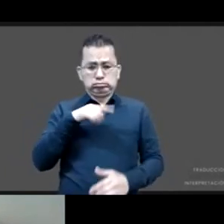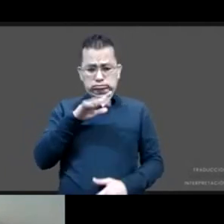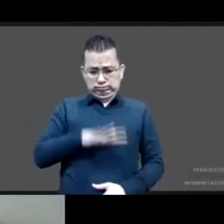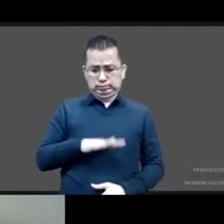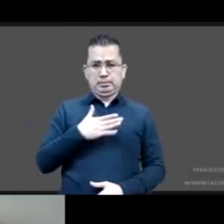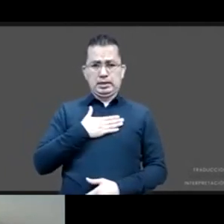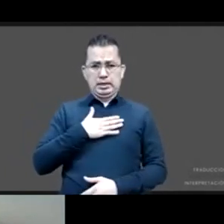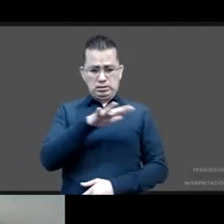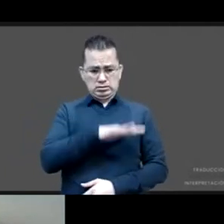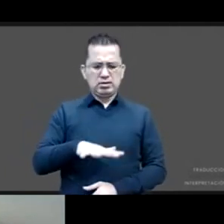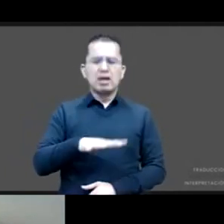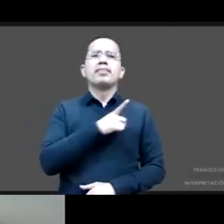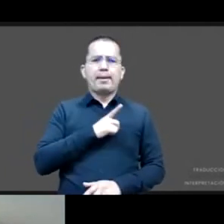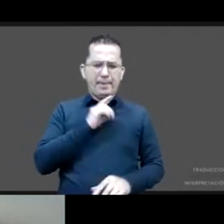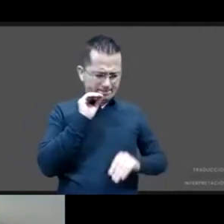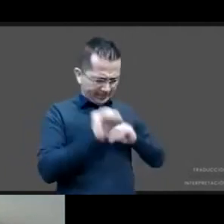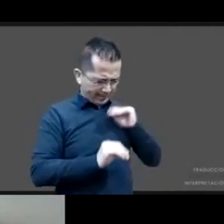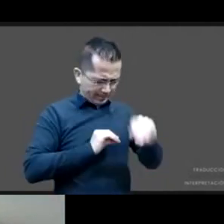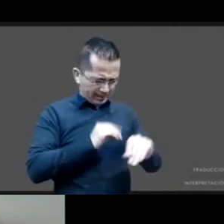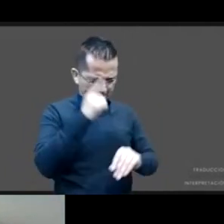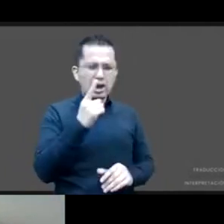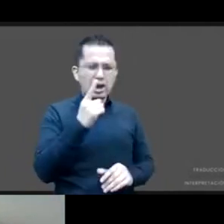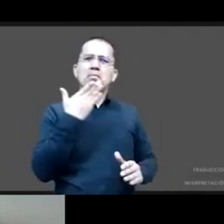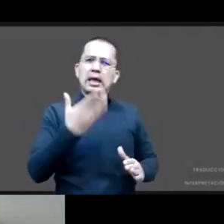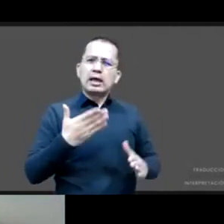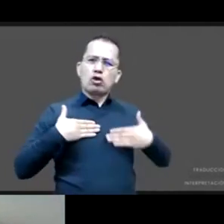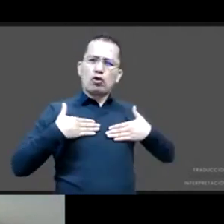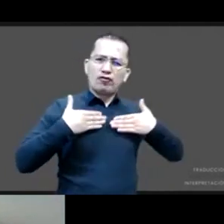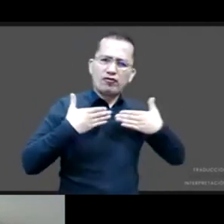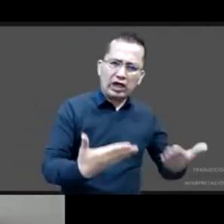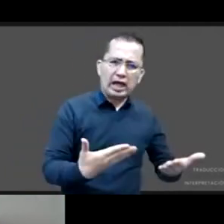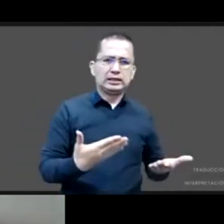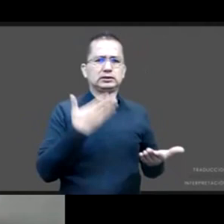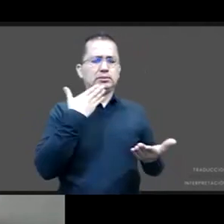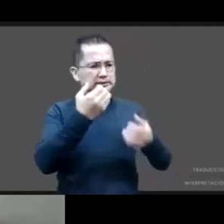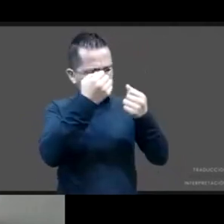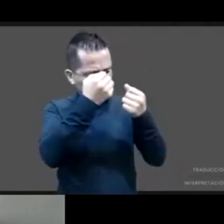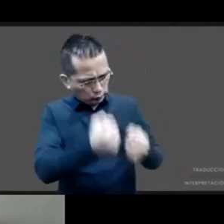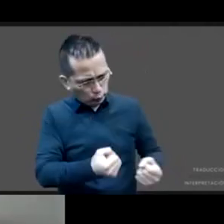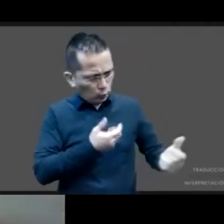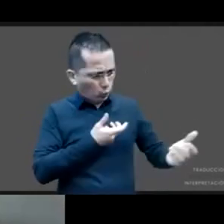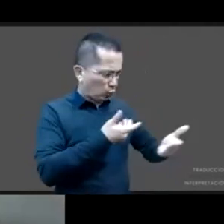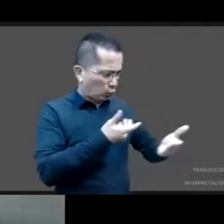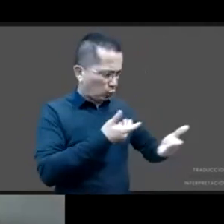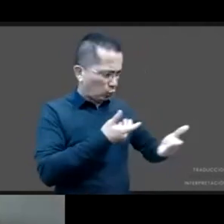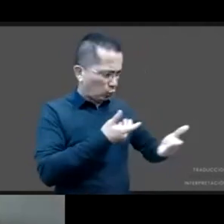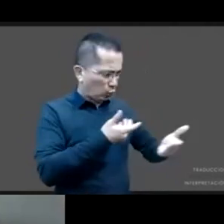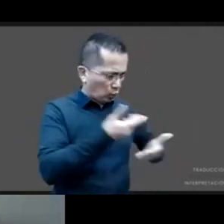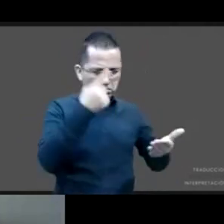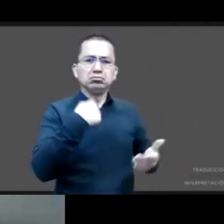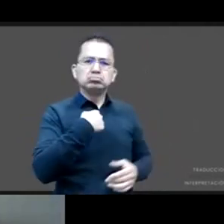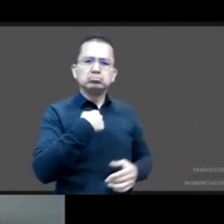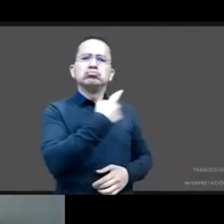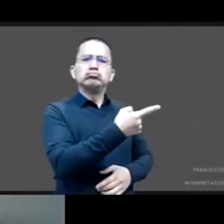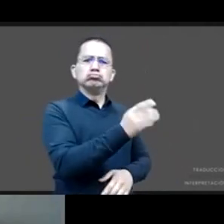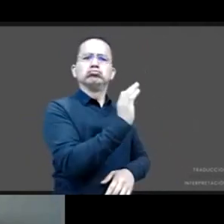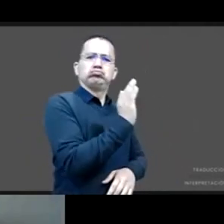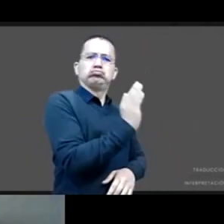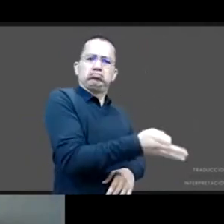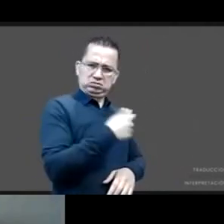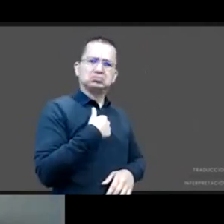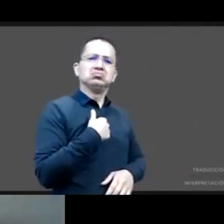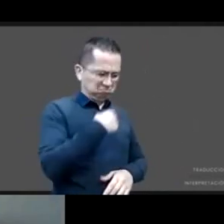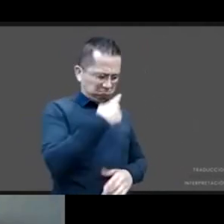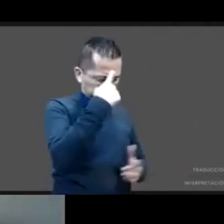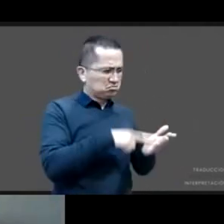confianza espacios que demostremos que realmente creemos en ellas y ellos y que le apostamos a lo